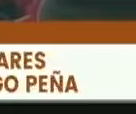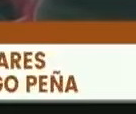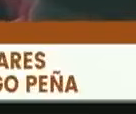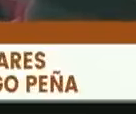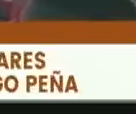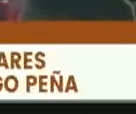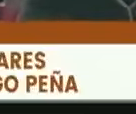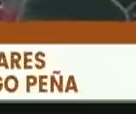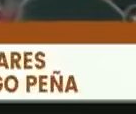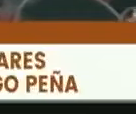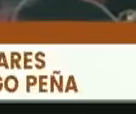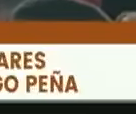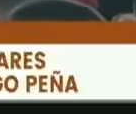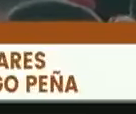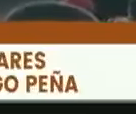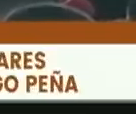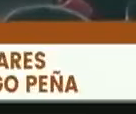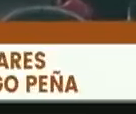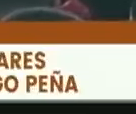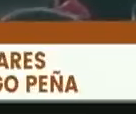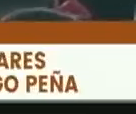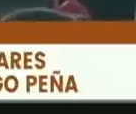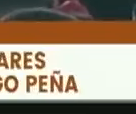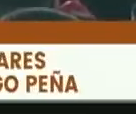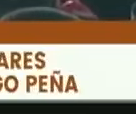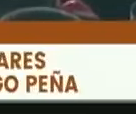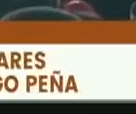es cuidar, querer y proteger